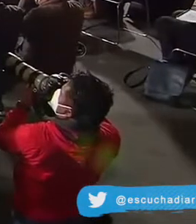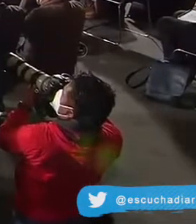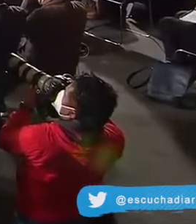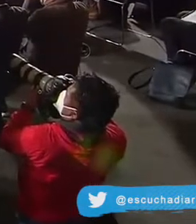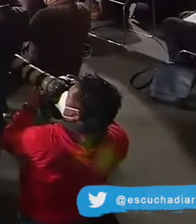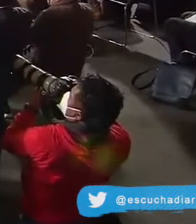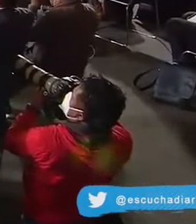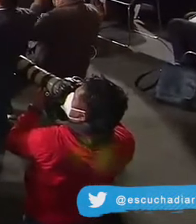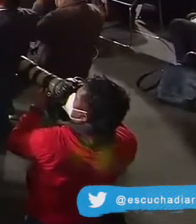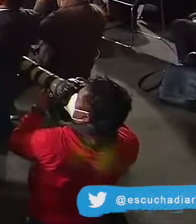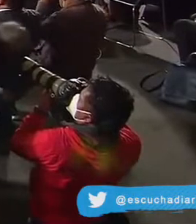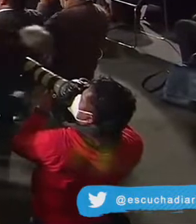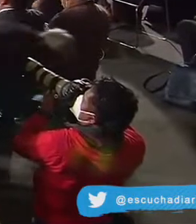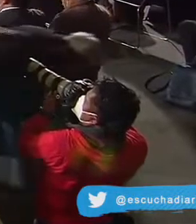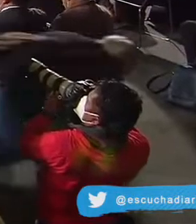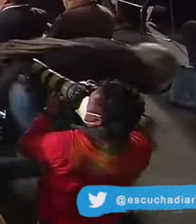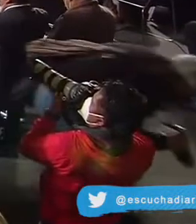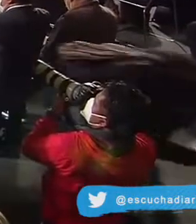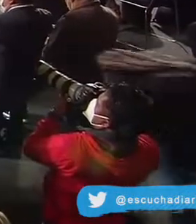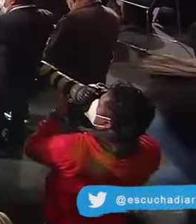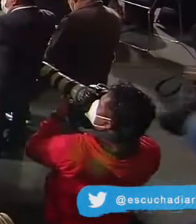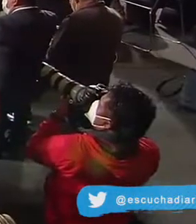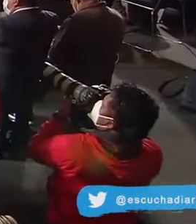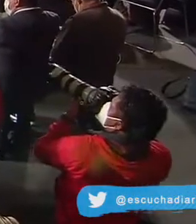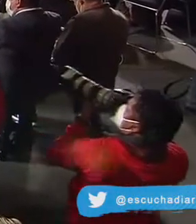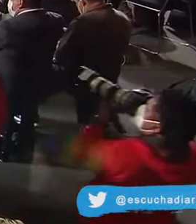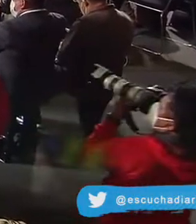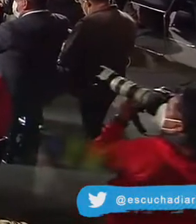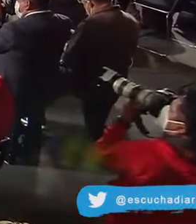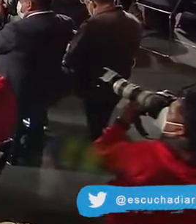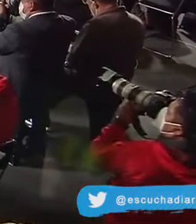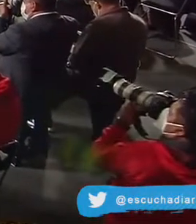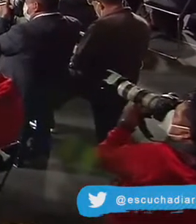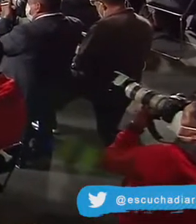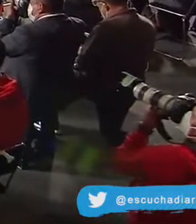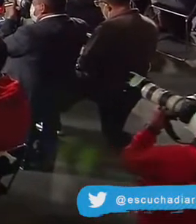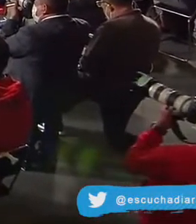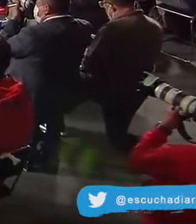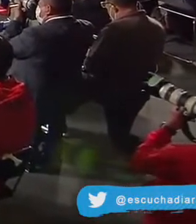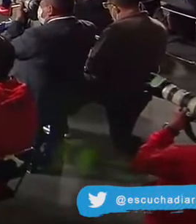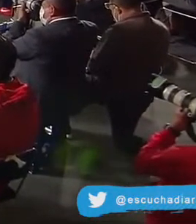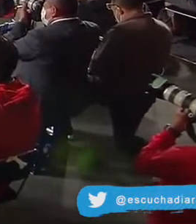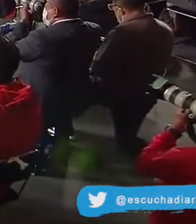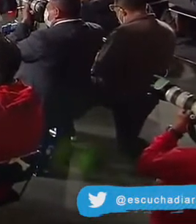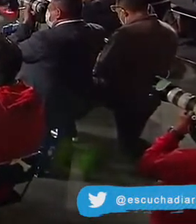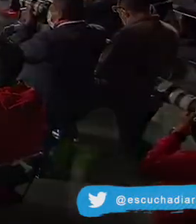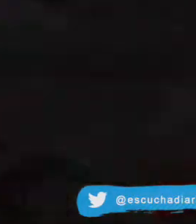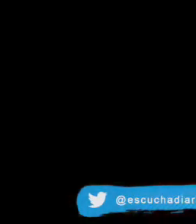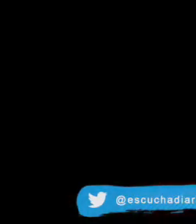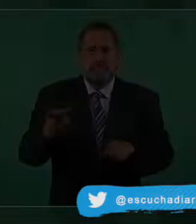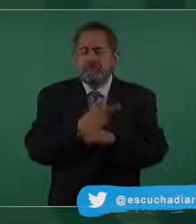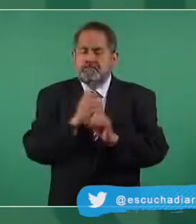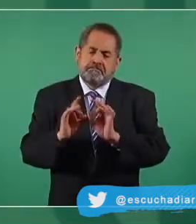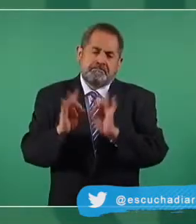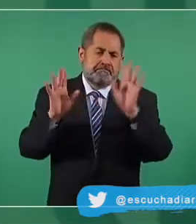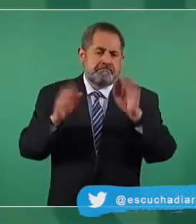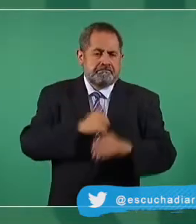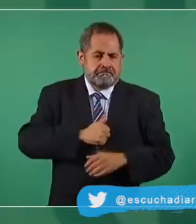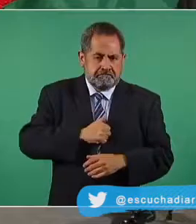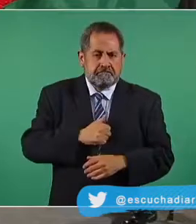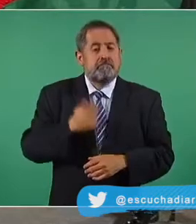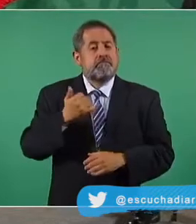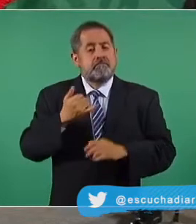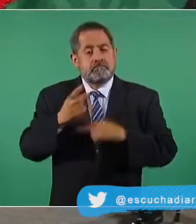de la Federación para que cuenten con la información completa que les permita tomar una decisión responsable. Y vamos a